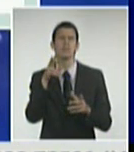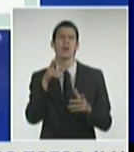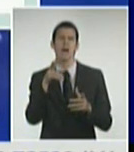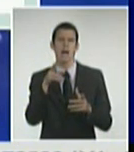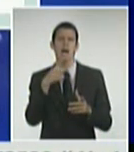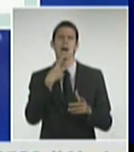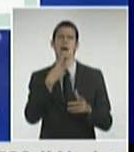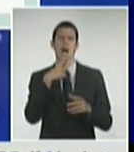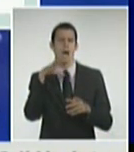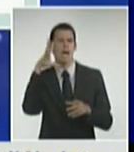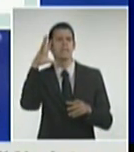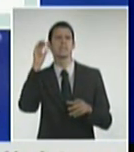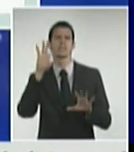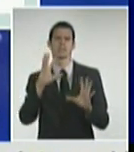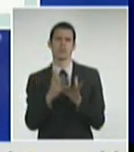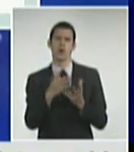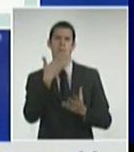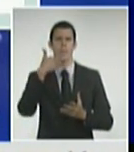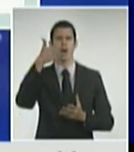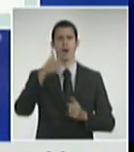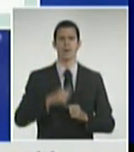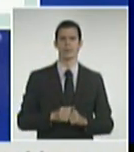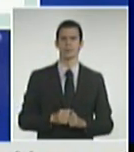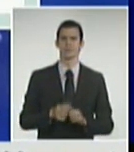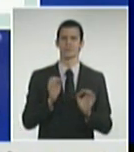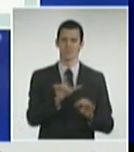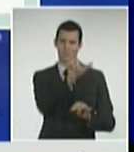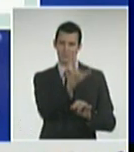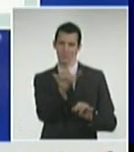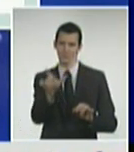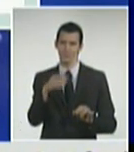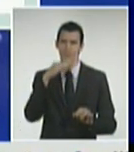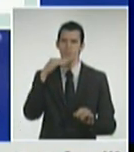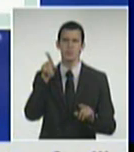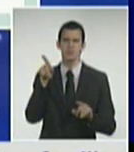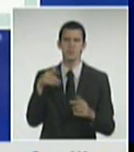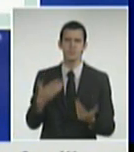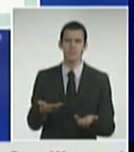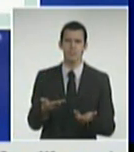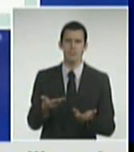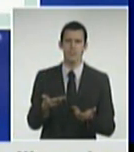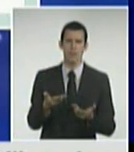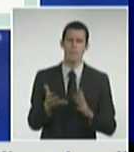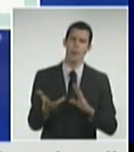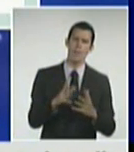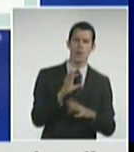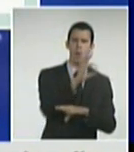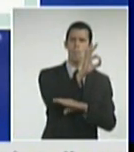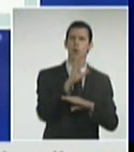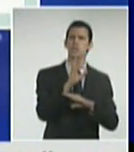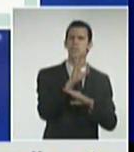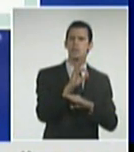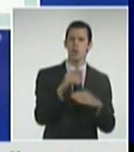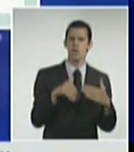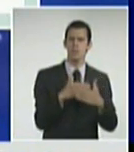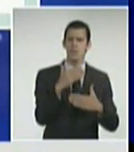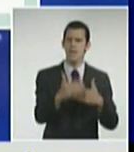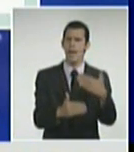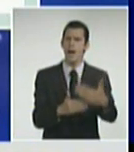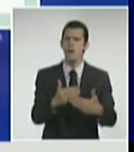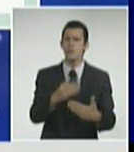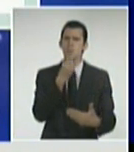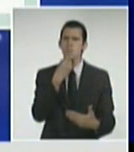ahí también nos ayudó, ahí está los promedios por día de casos y